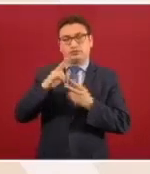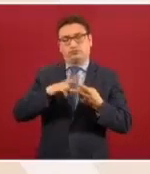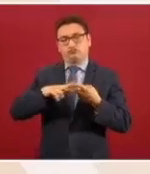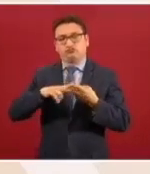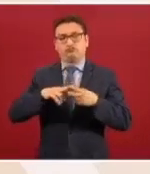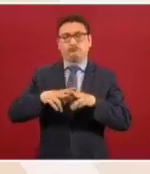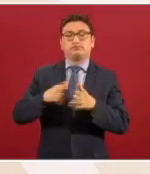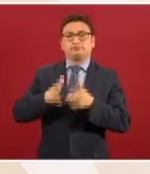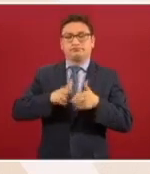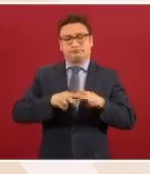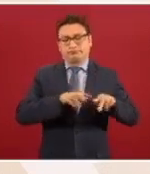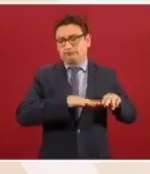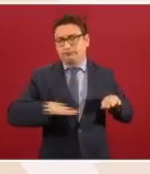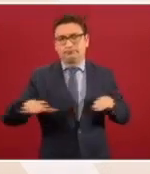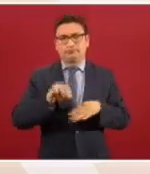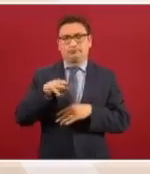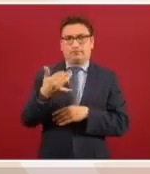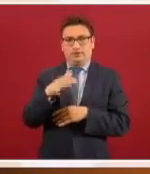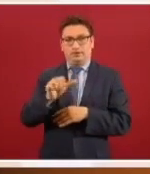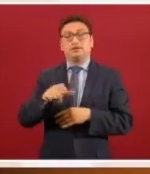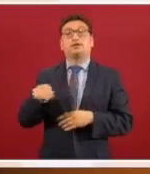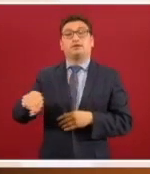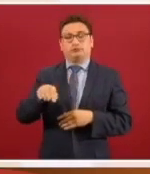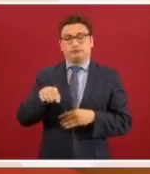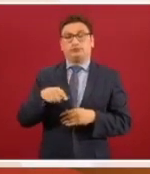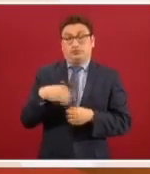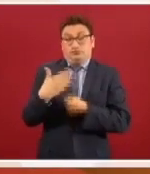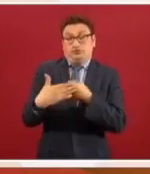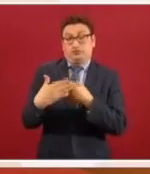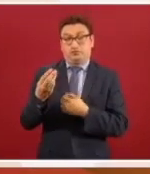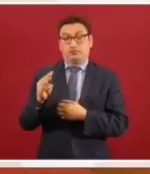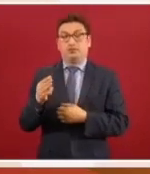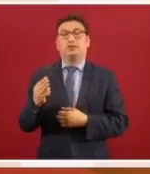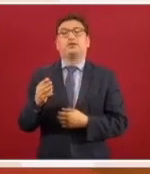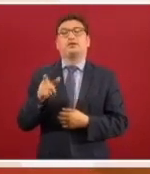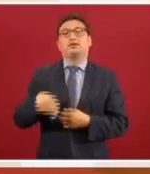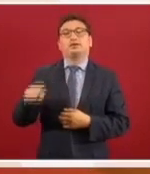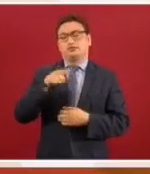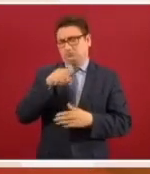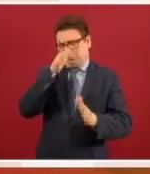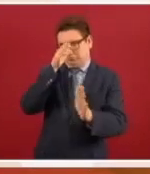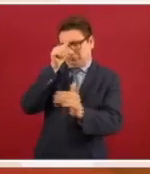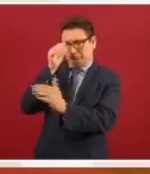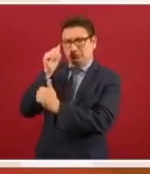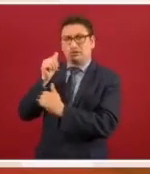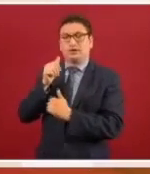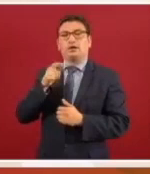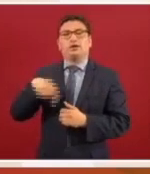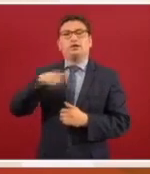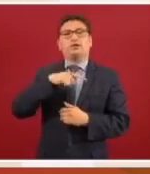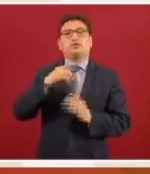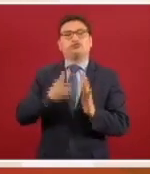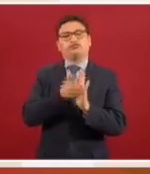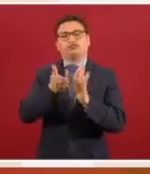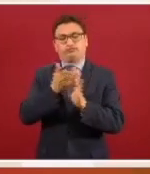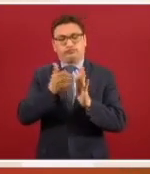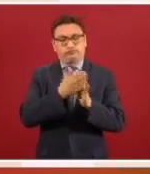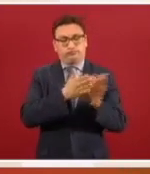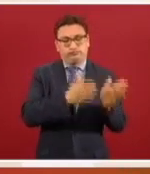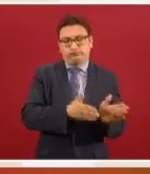Maya y en mayo acordaremos la construcción de 4 tramos